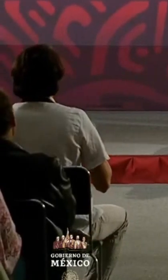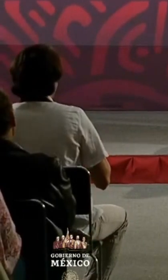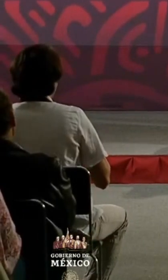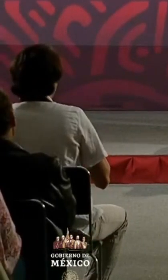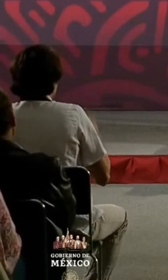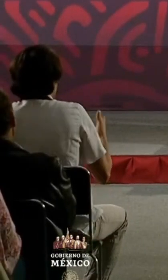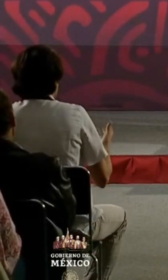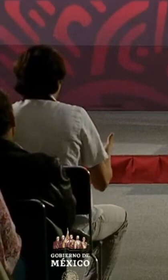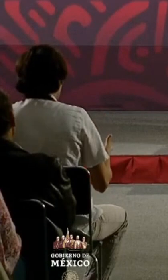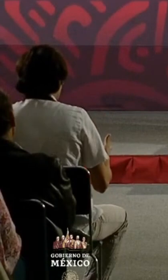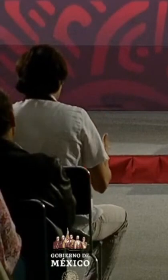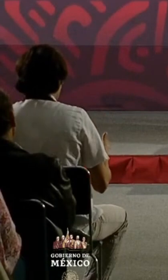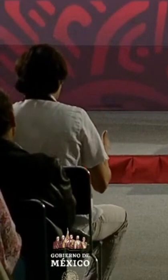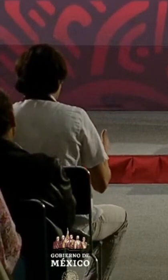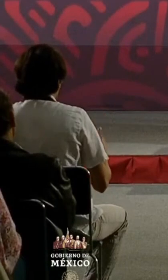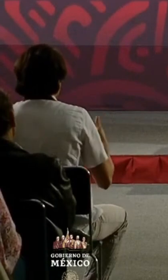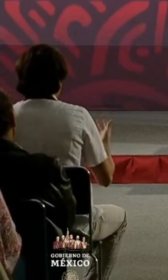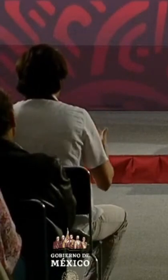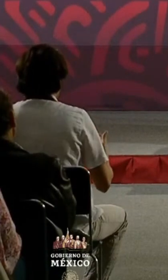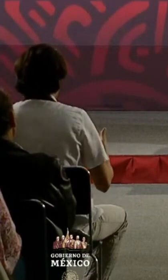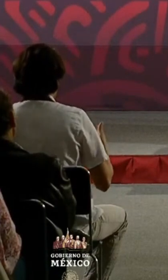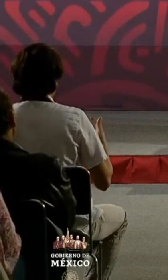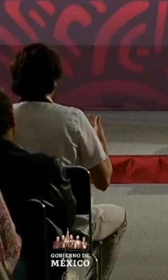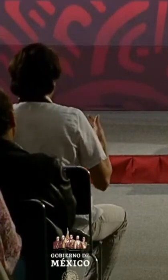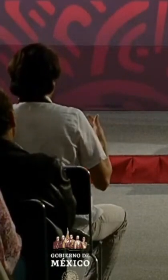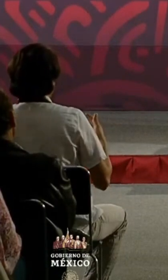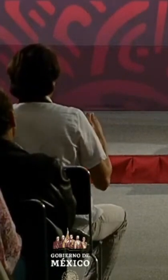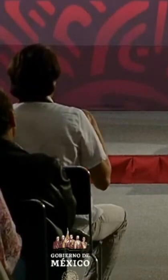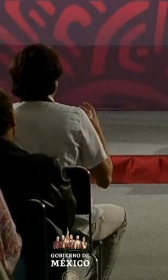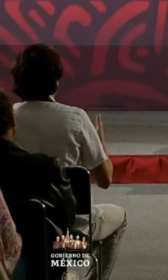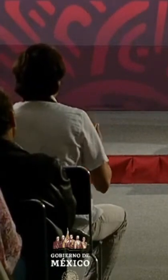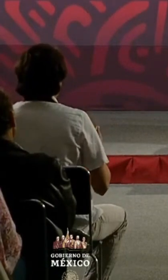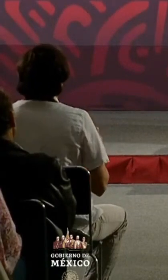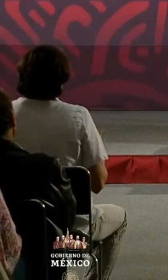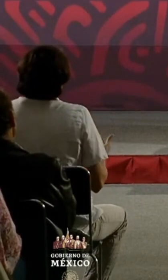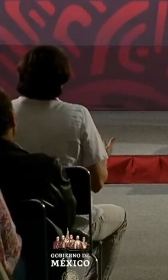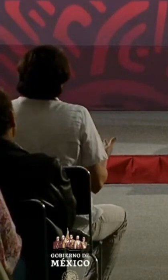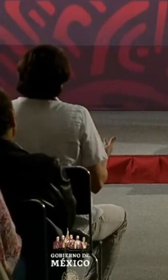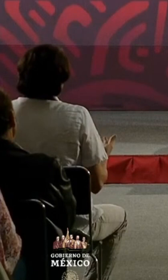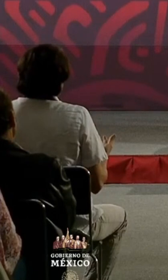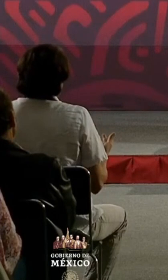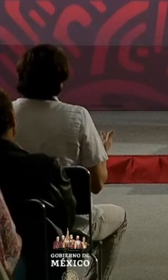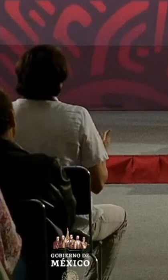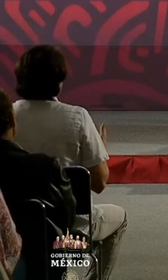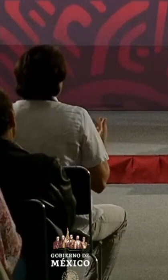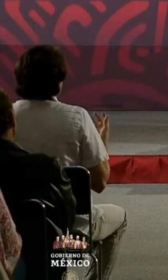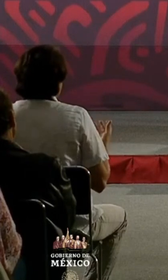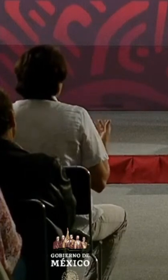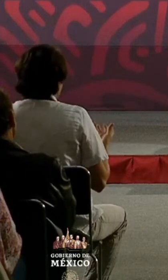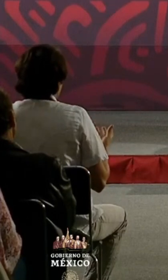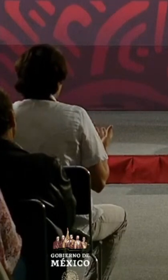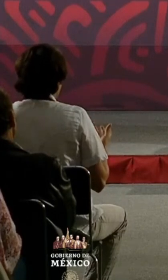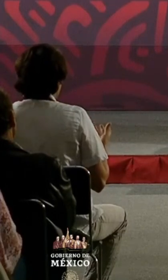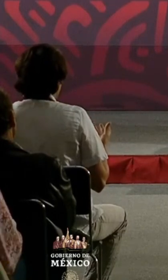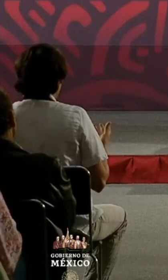esto, pero está esta preocupación de cómo hacerlo, de cómo aplicarlo. Hay mucha gente incluso que está diciendo, ¿se